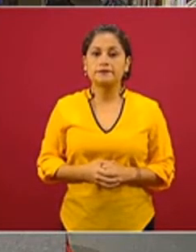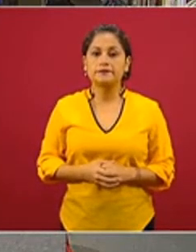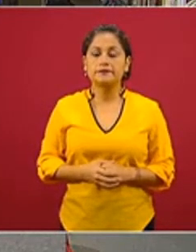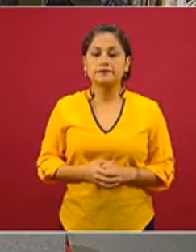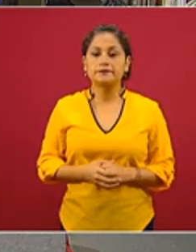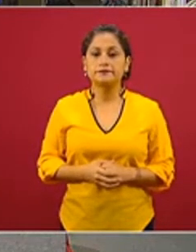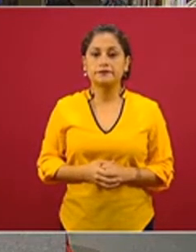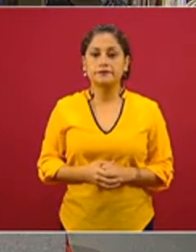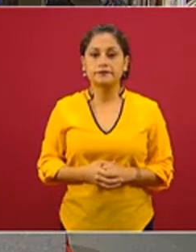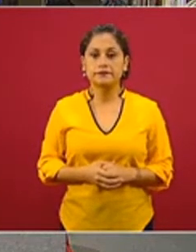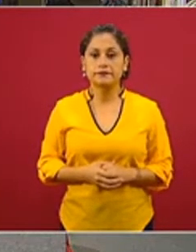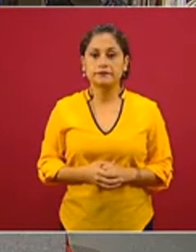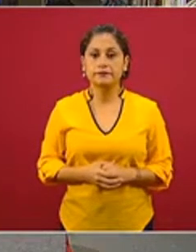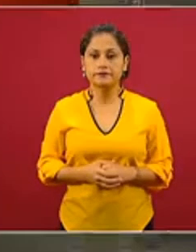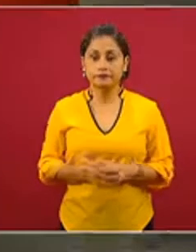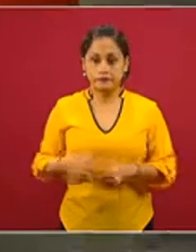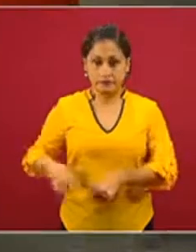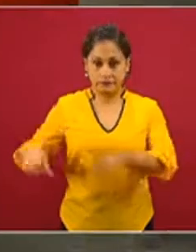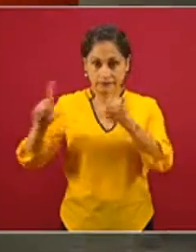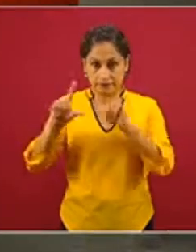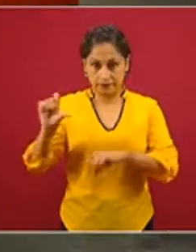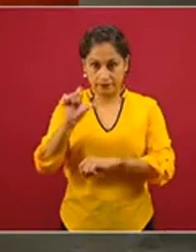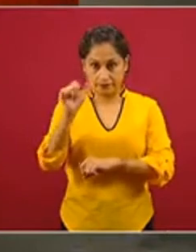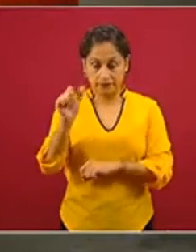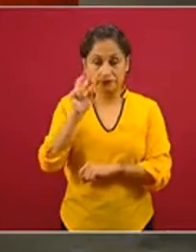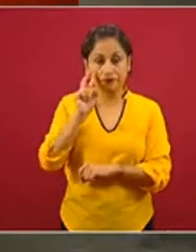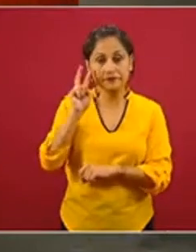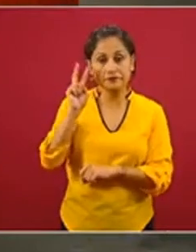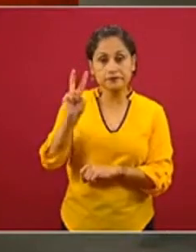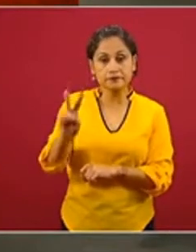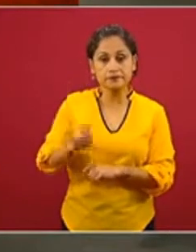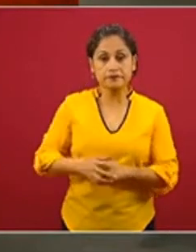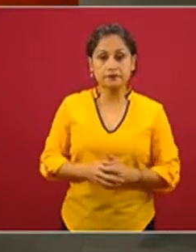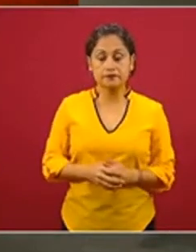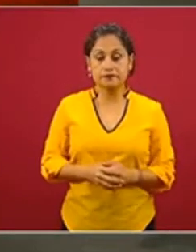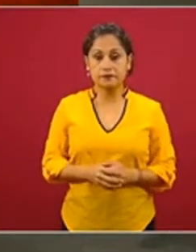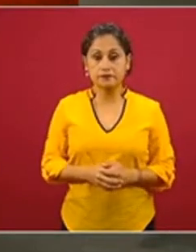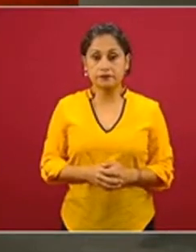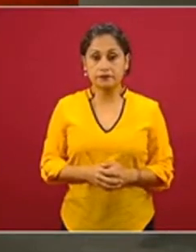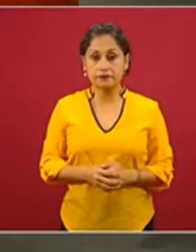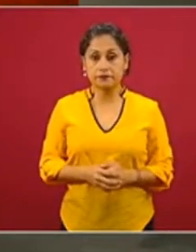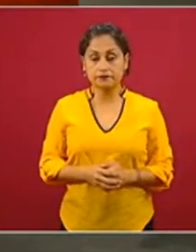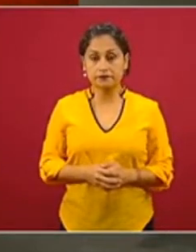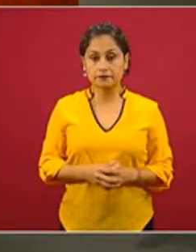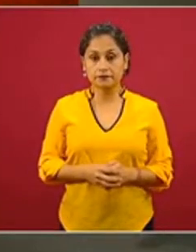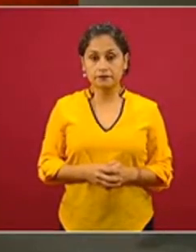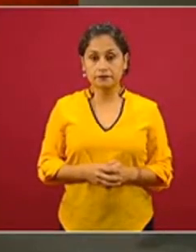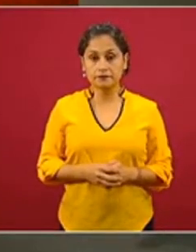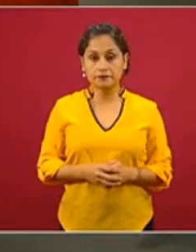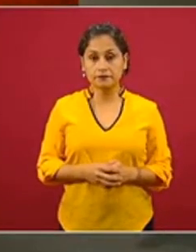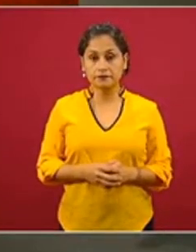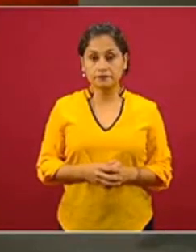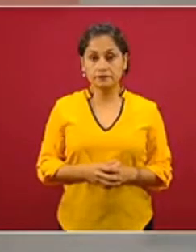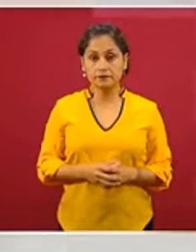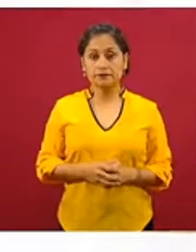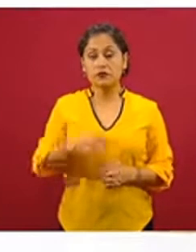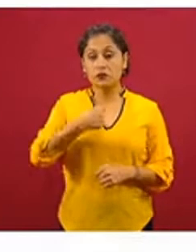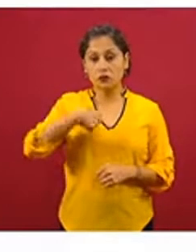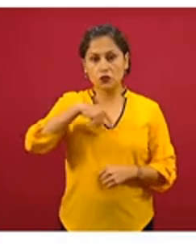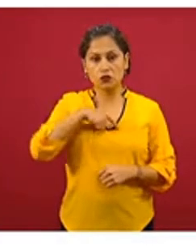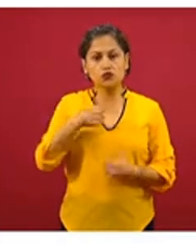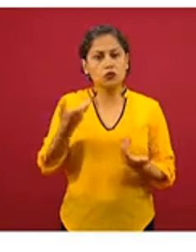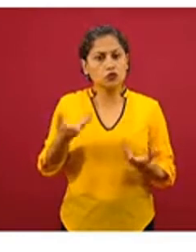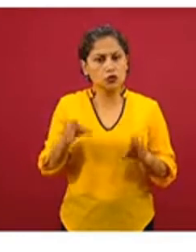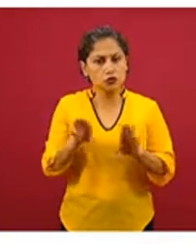vemos un poco el comparativo de lo que estamos realizando nosotros como modelo de vigilancia en